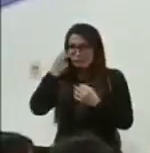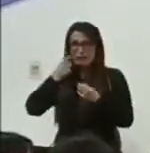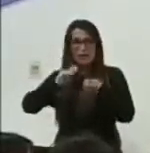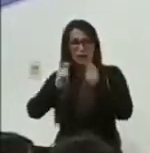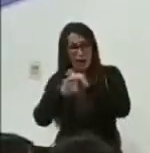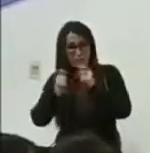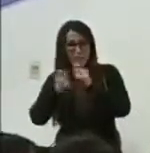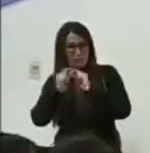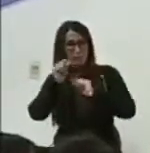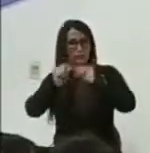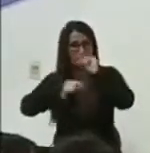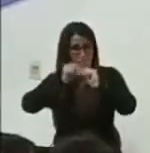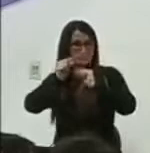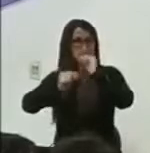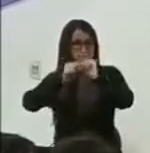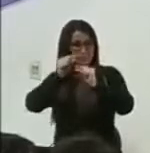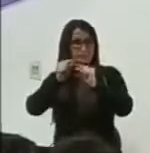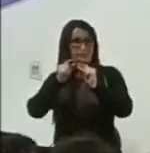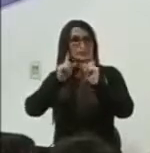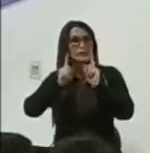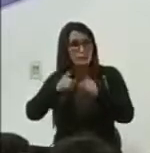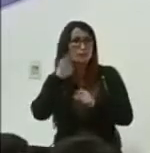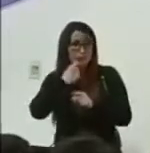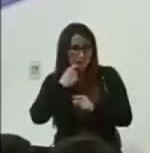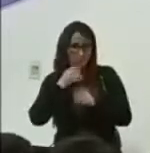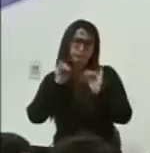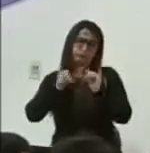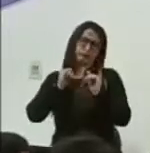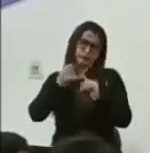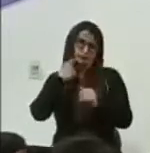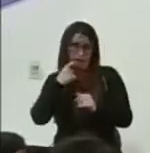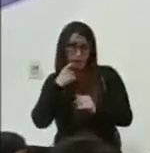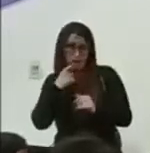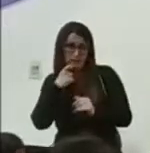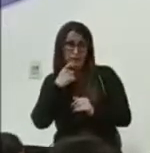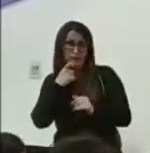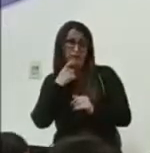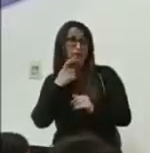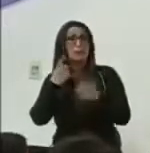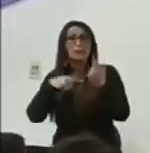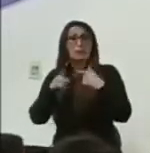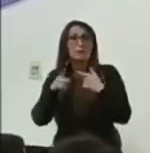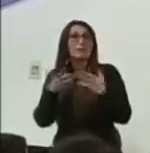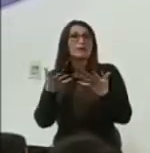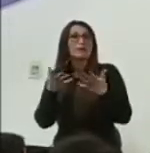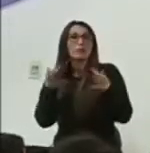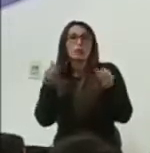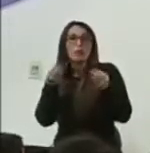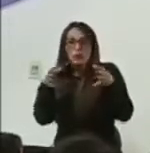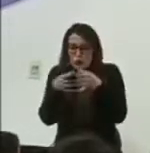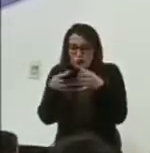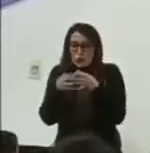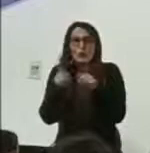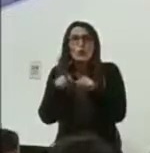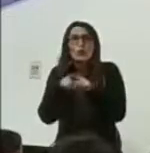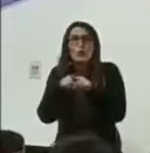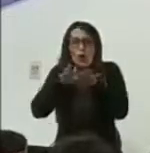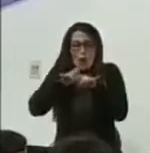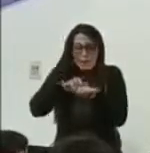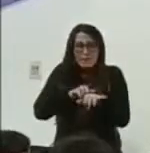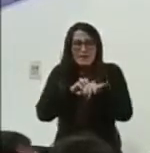hemos procesado. ¿Nos falta? Claro que nos falta, porque nosotros somos como las hormiguitas de